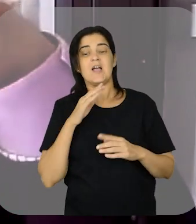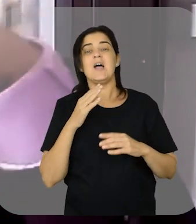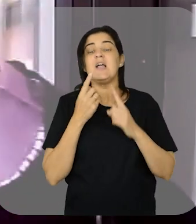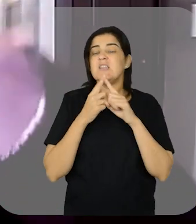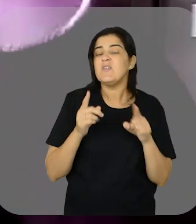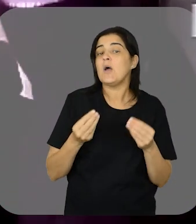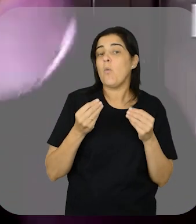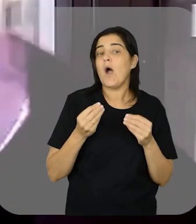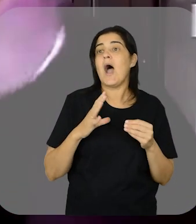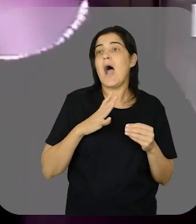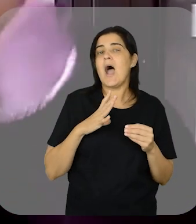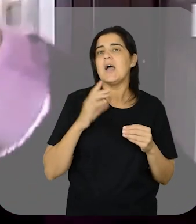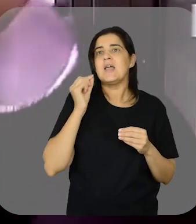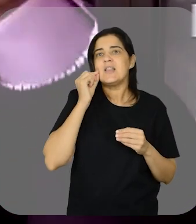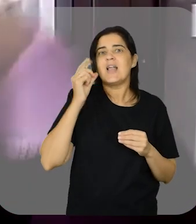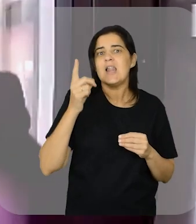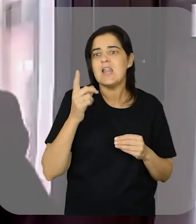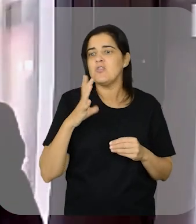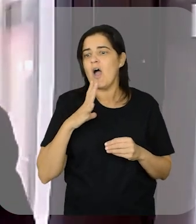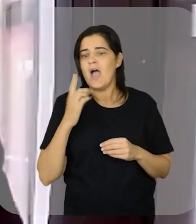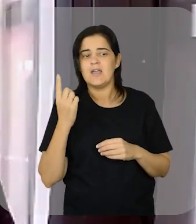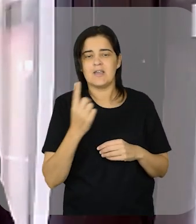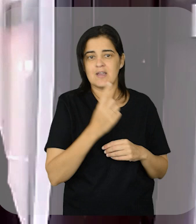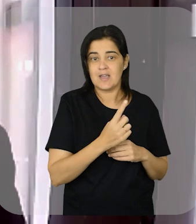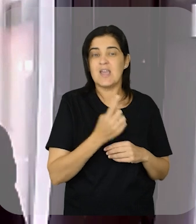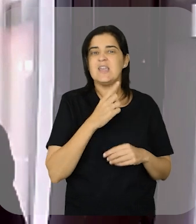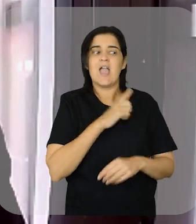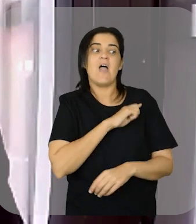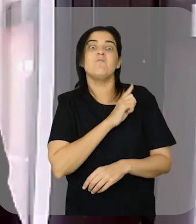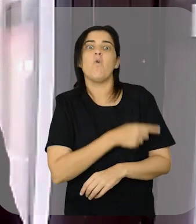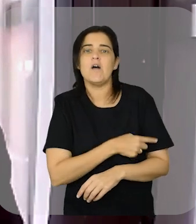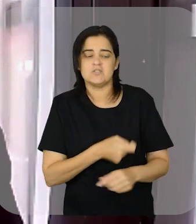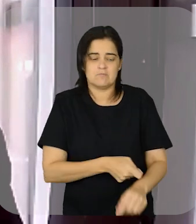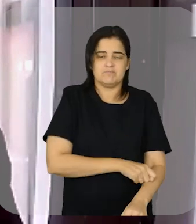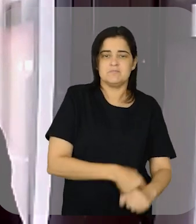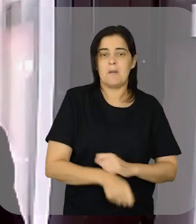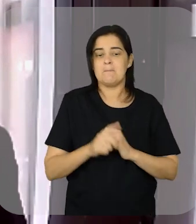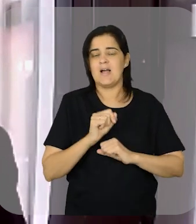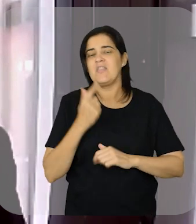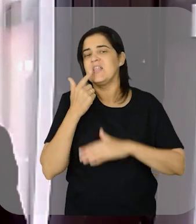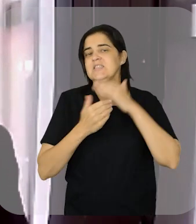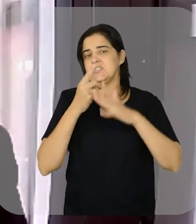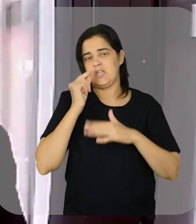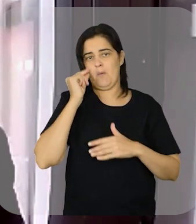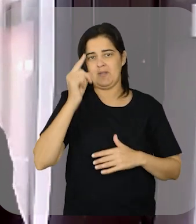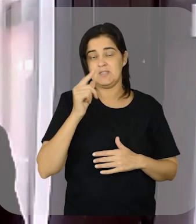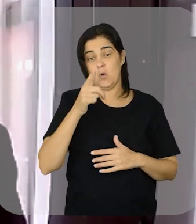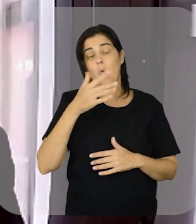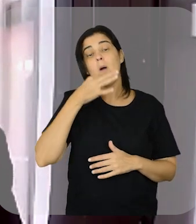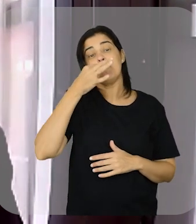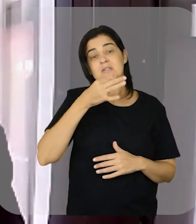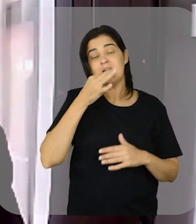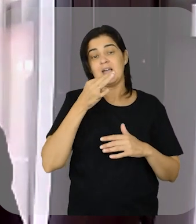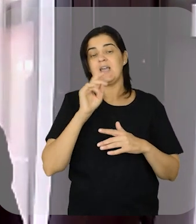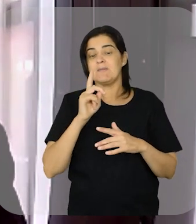para algo y cuánto esfuerzo tenemos que poner para lograr el desarrollo de esa competencia. Eso creo que es algo, un mensaje que tenemos